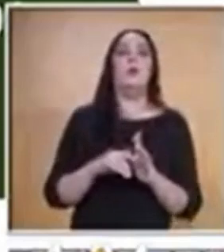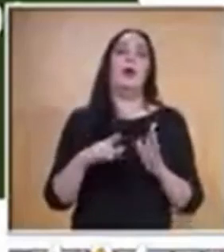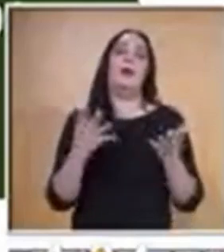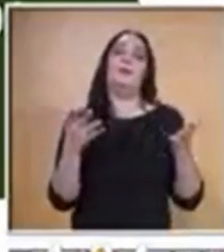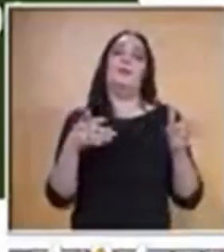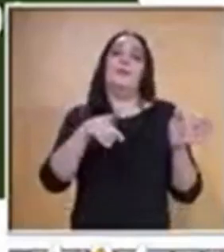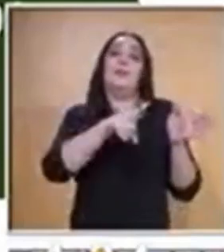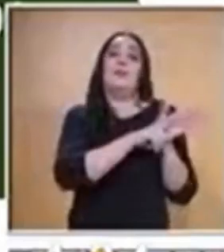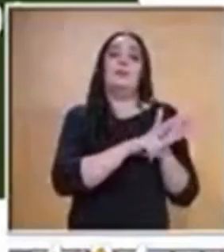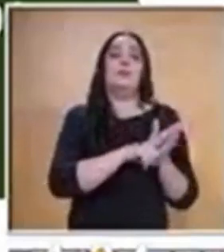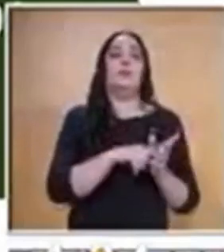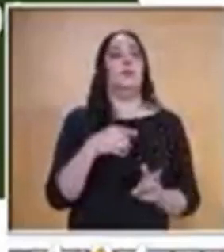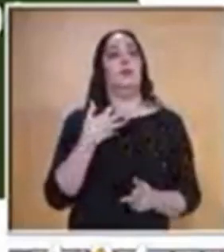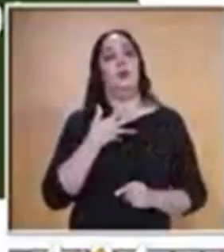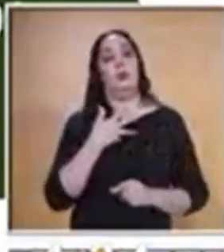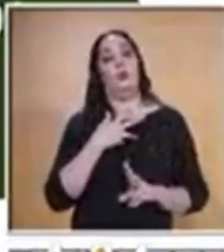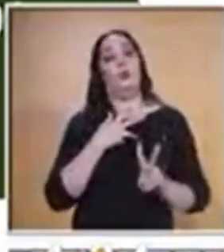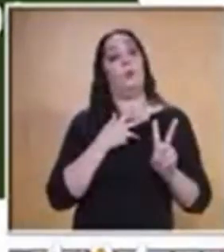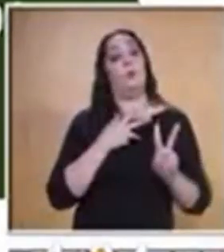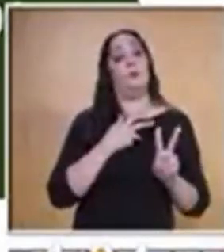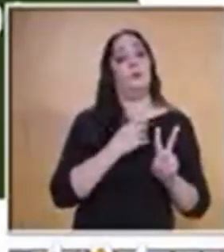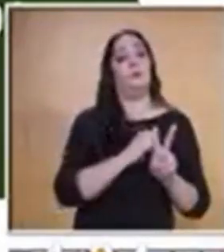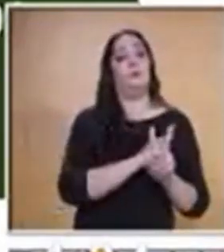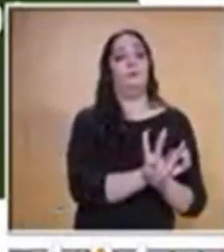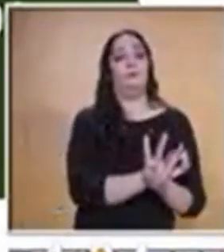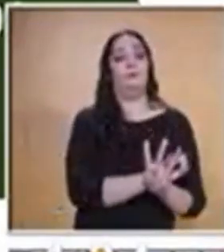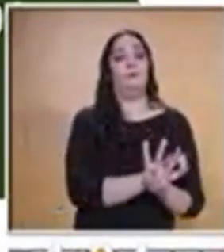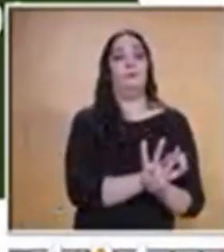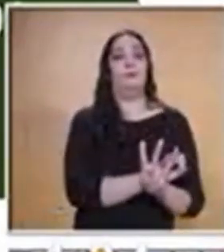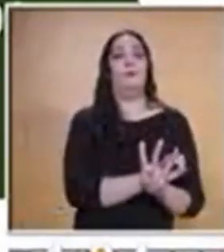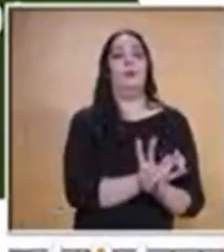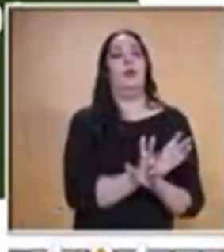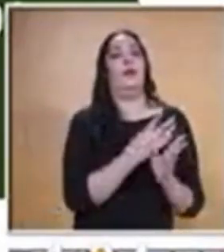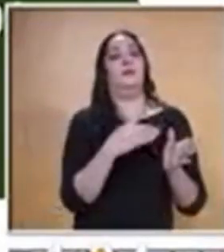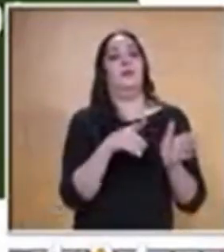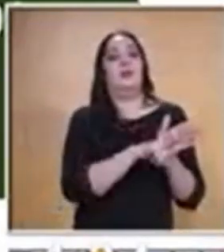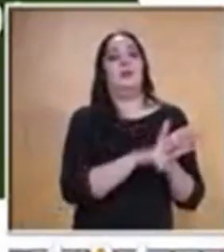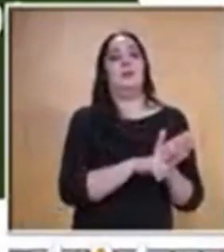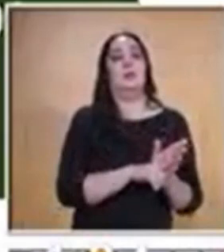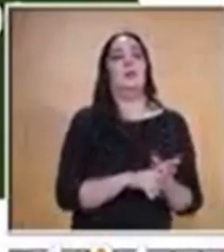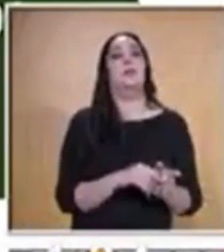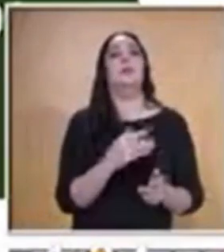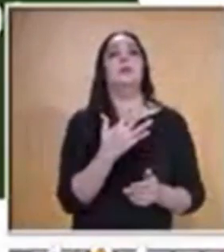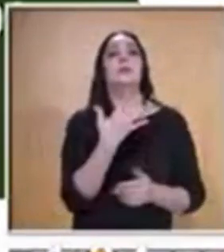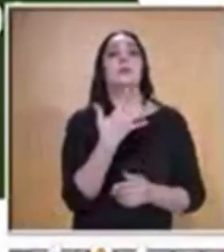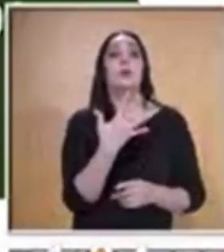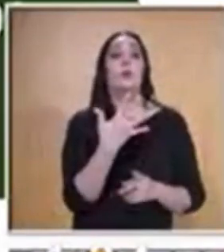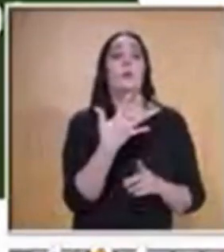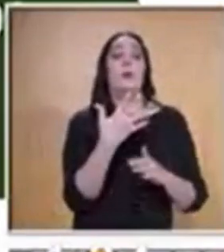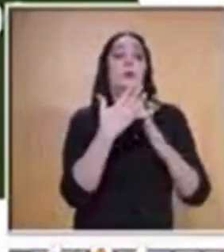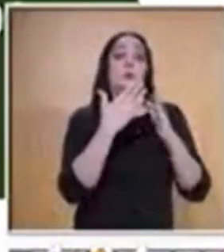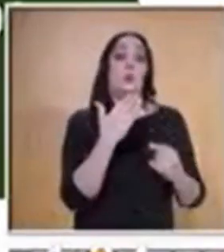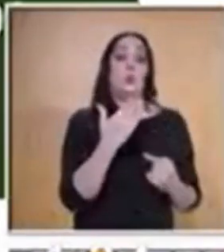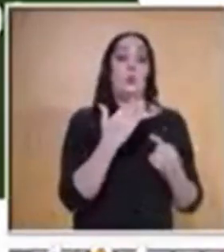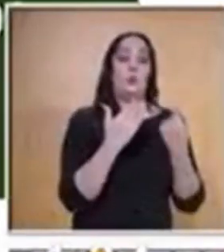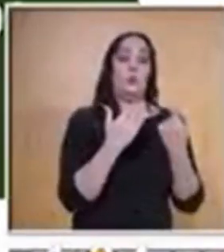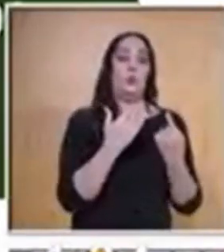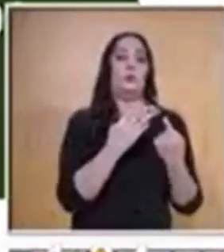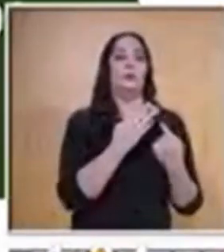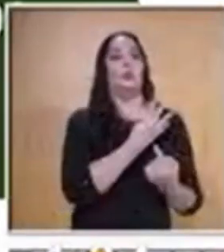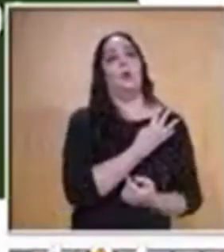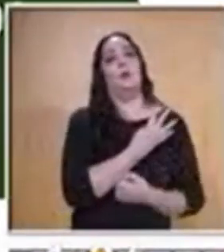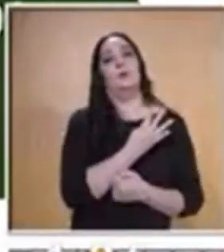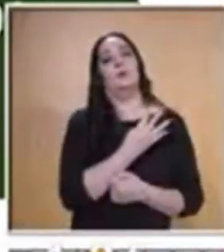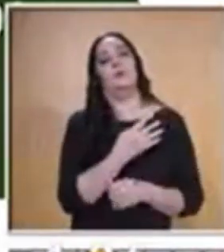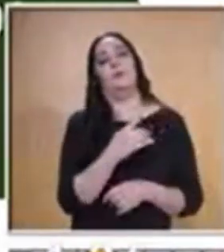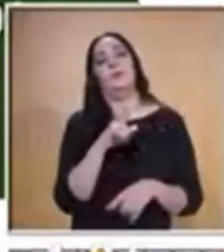el 5 y a la izquierda tengo el 1, se le resta y es un 4. 5 menos 1, 4. En el segundo caso tengo una